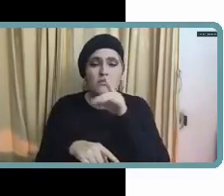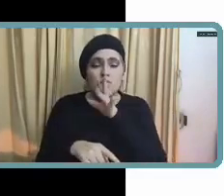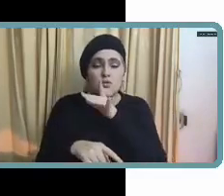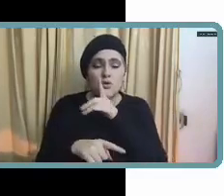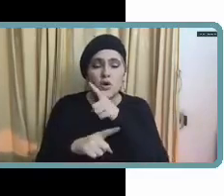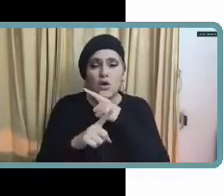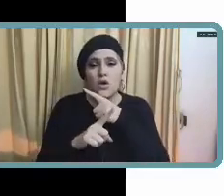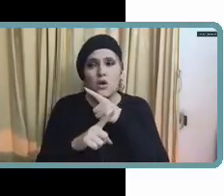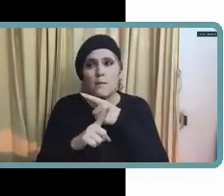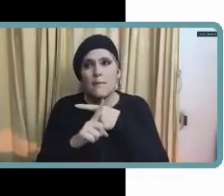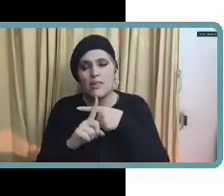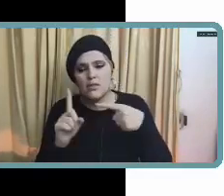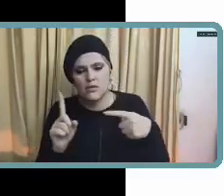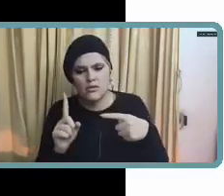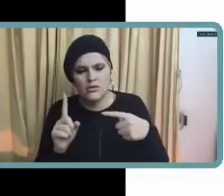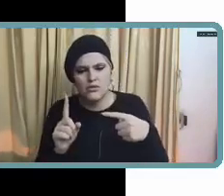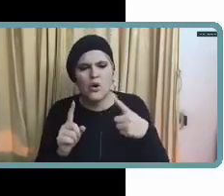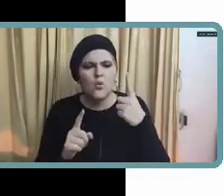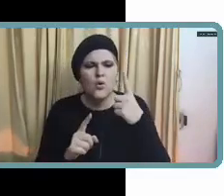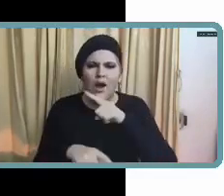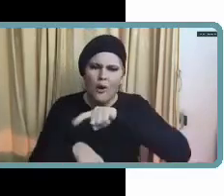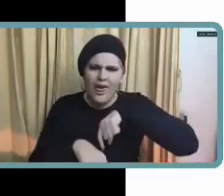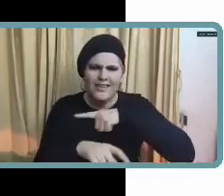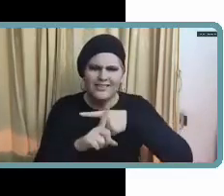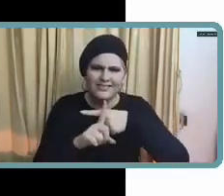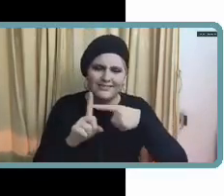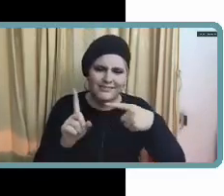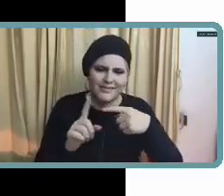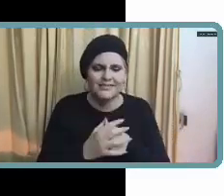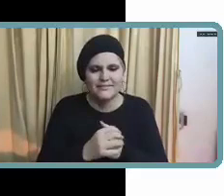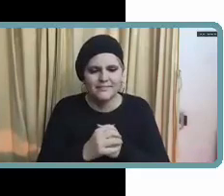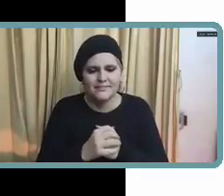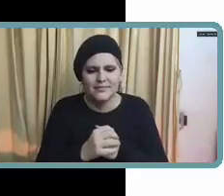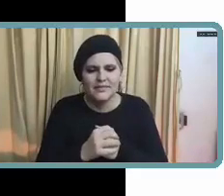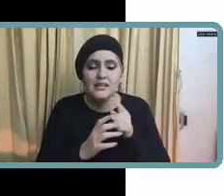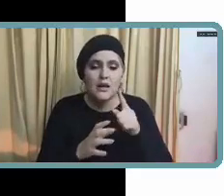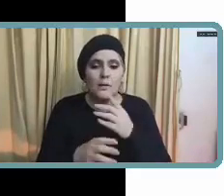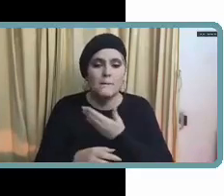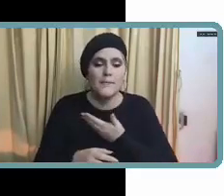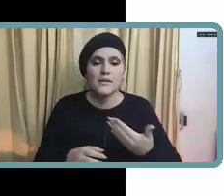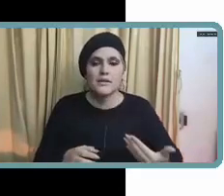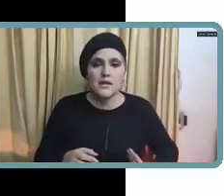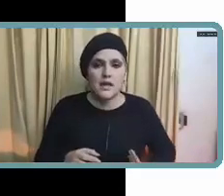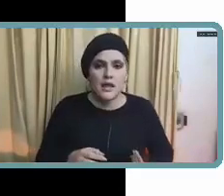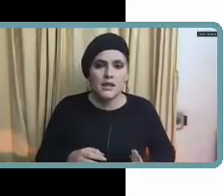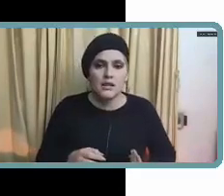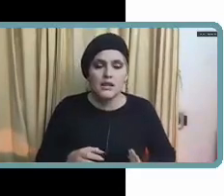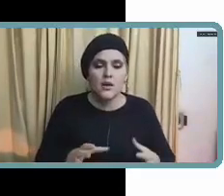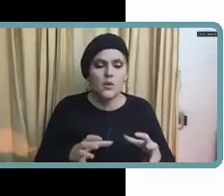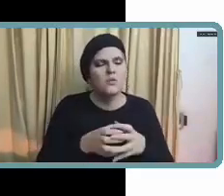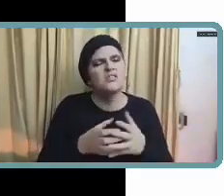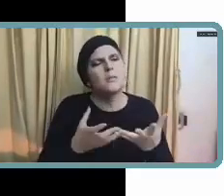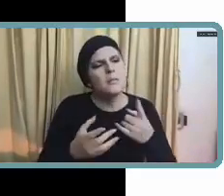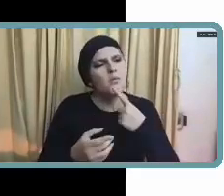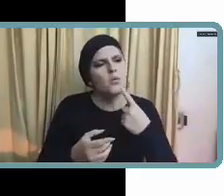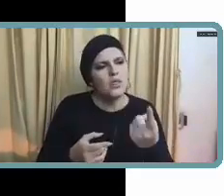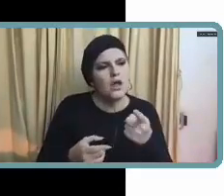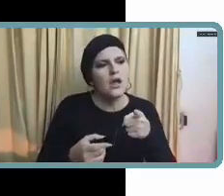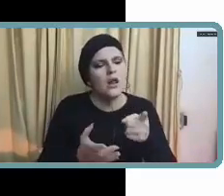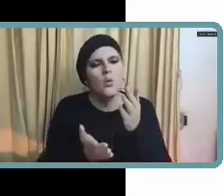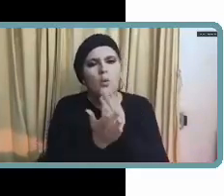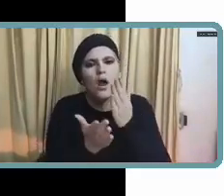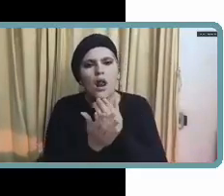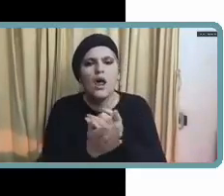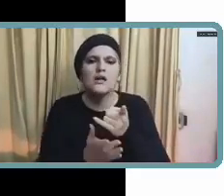ver, le pregunta a Antonio, el presidente de la agrupación: Anita, ¿qué pasa con aquellos colegios que le exigen a los padres que traigan